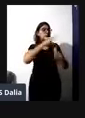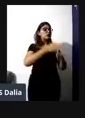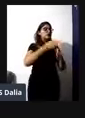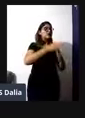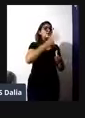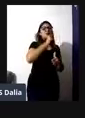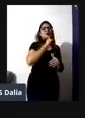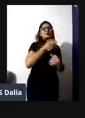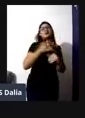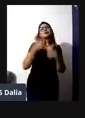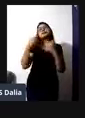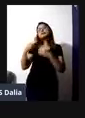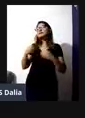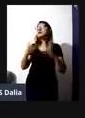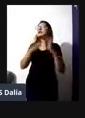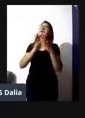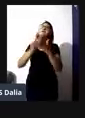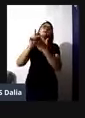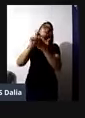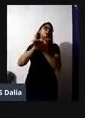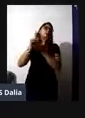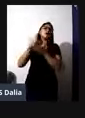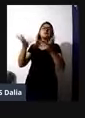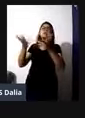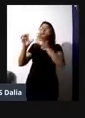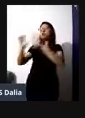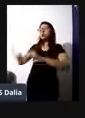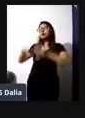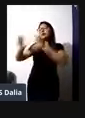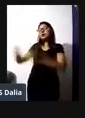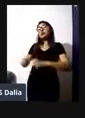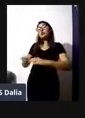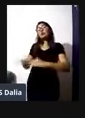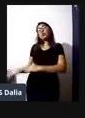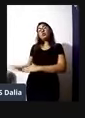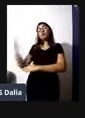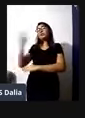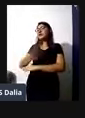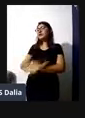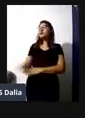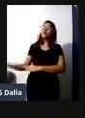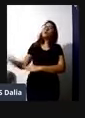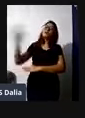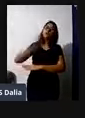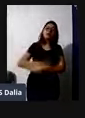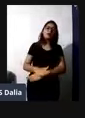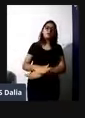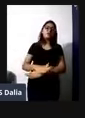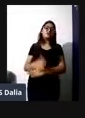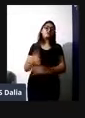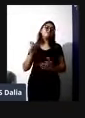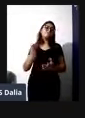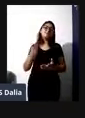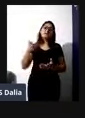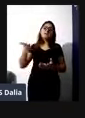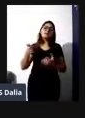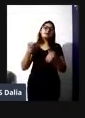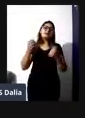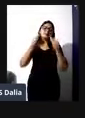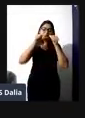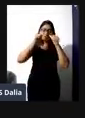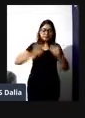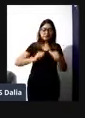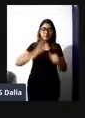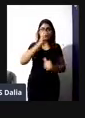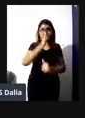o las labores de la casa o las labores de cuidado y ahí se le va el día. Entonces, sí es importante ese tema,